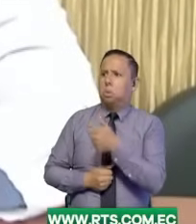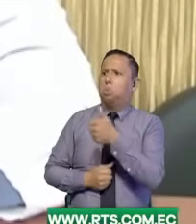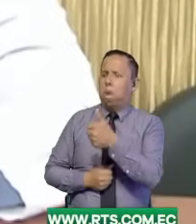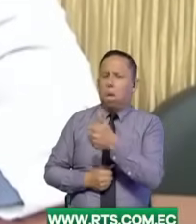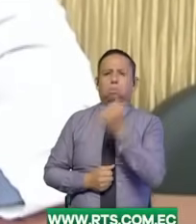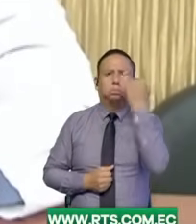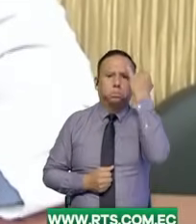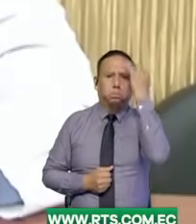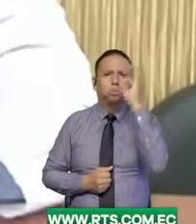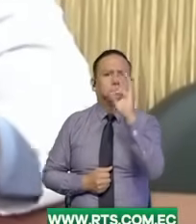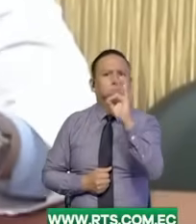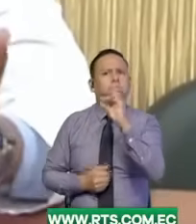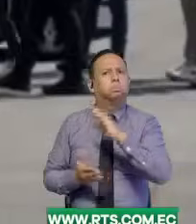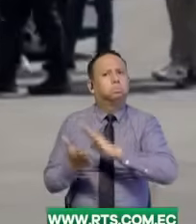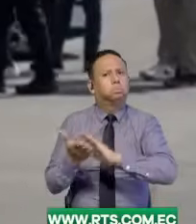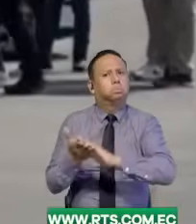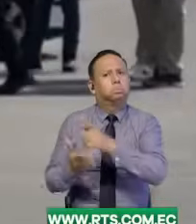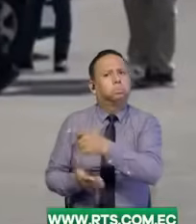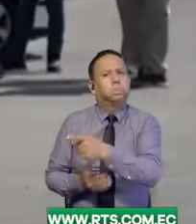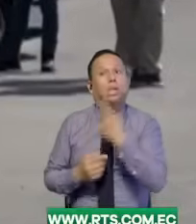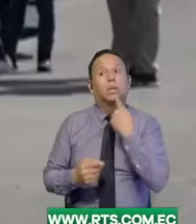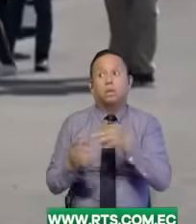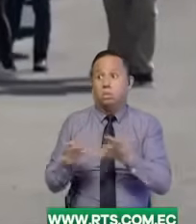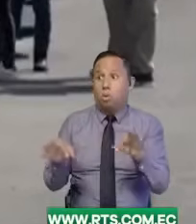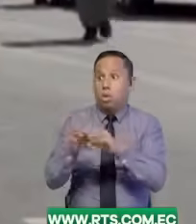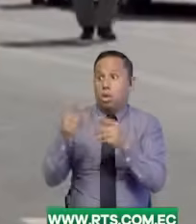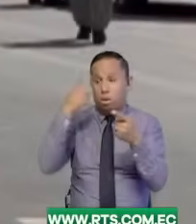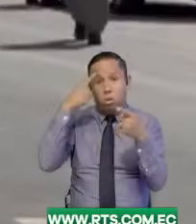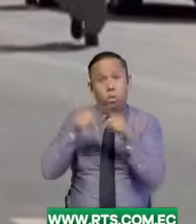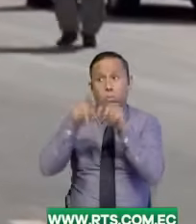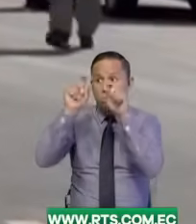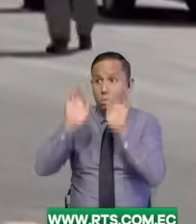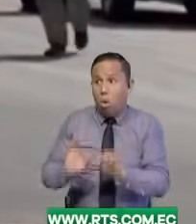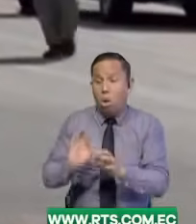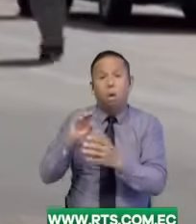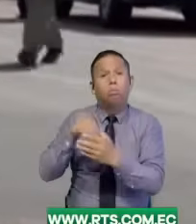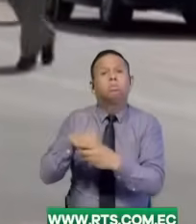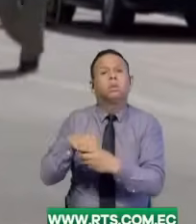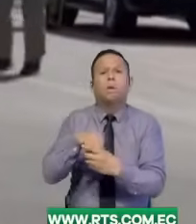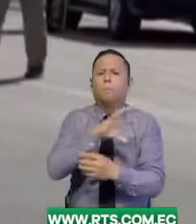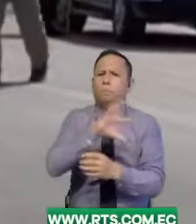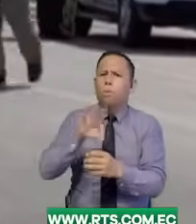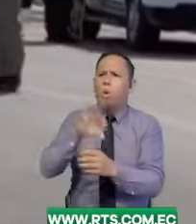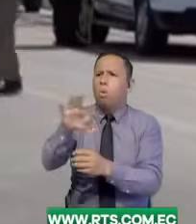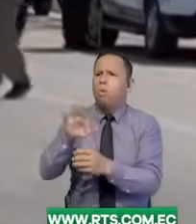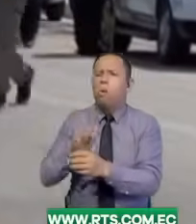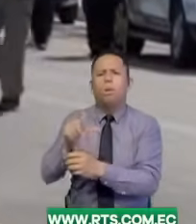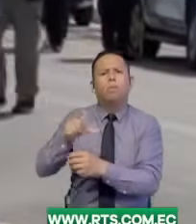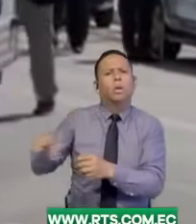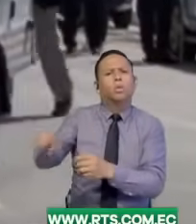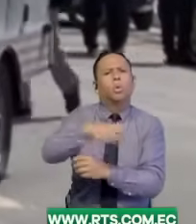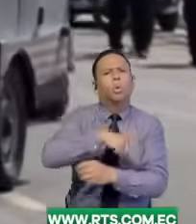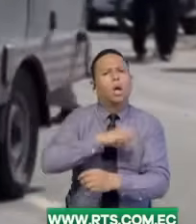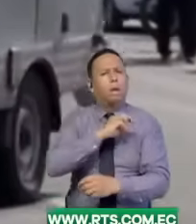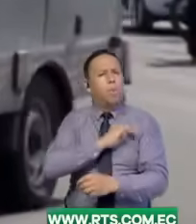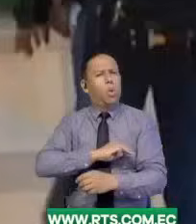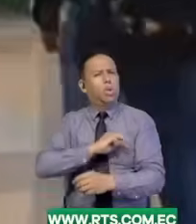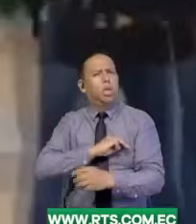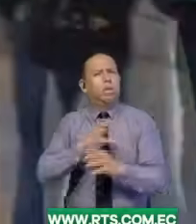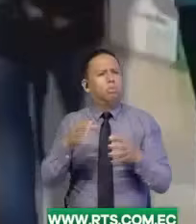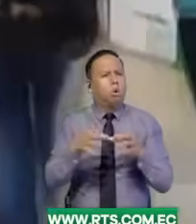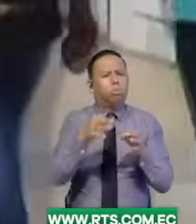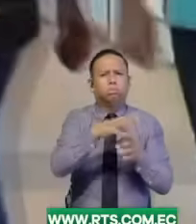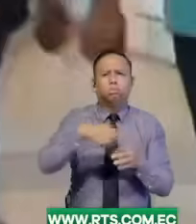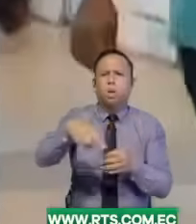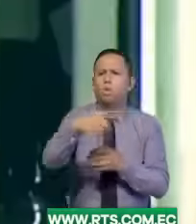comienzo y recomendó que en este convenio también se involucre a representantes de los gobiernos autónomos descentralizados para